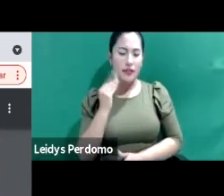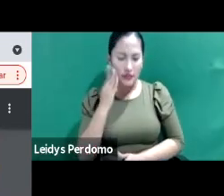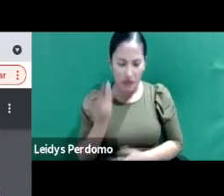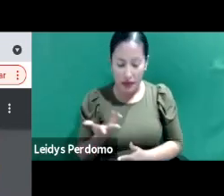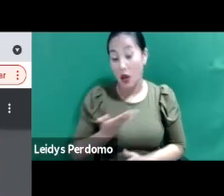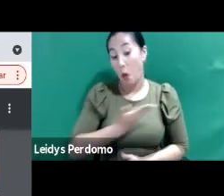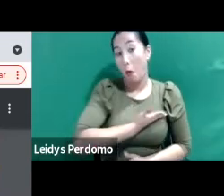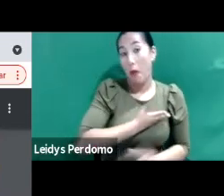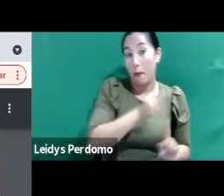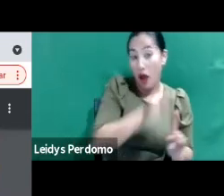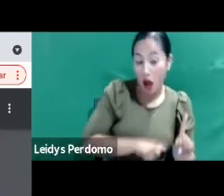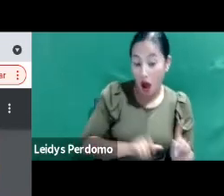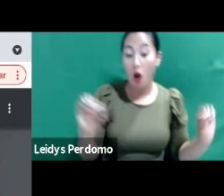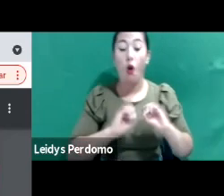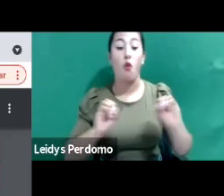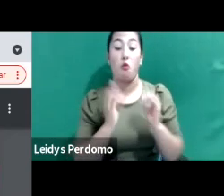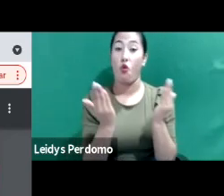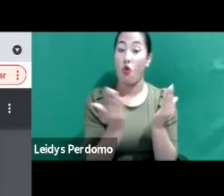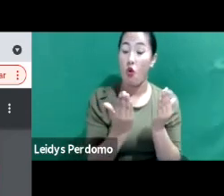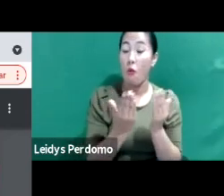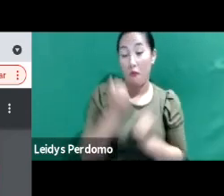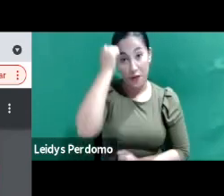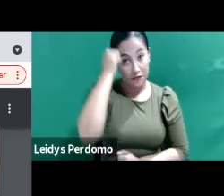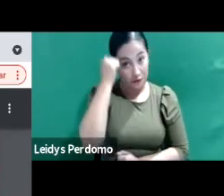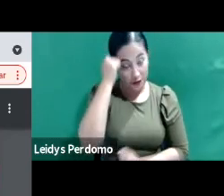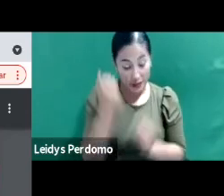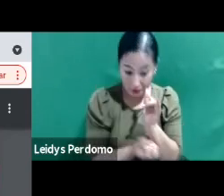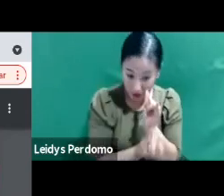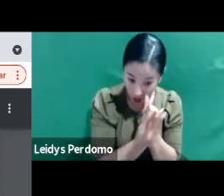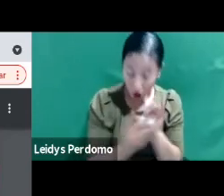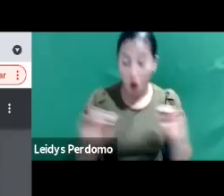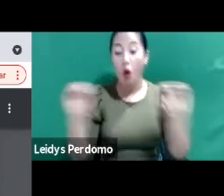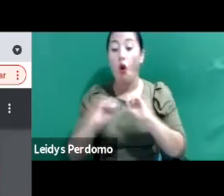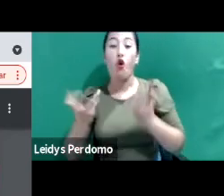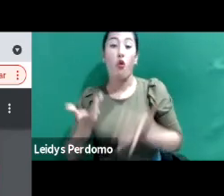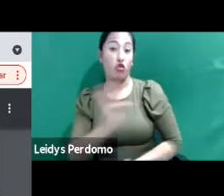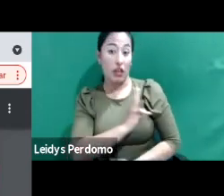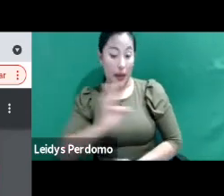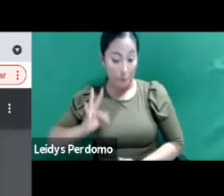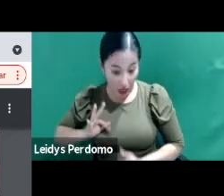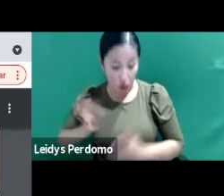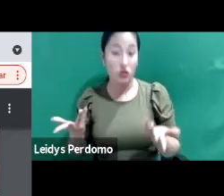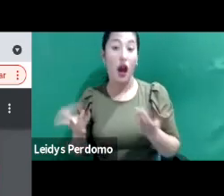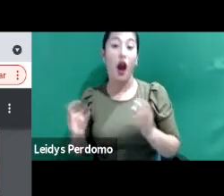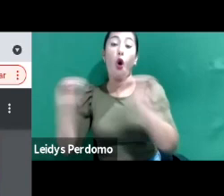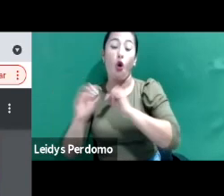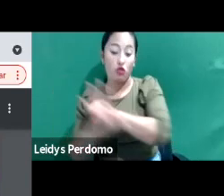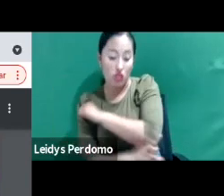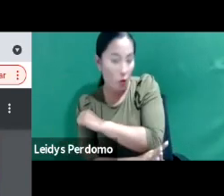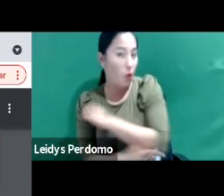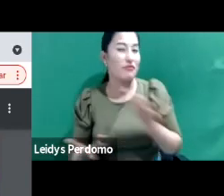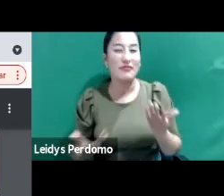mamá, ya sea desde educador, ya sea desde interacción como terapeutas, ¿vale? Entonces, una